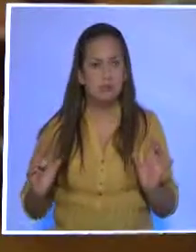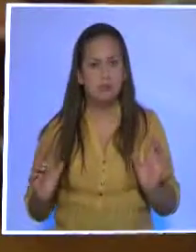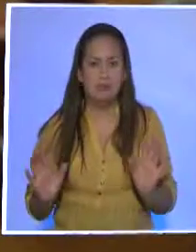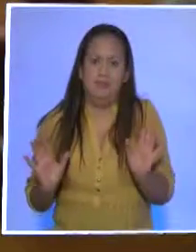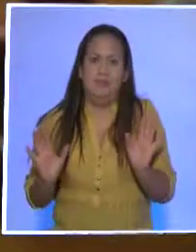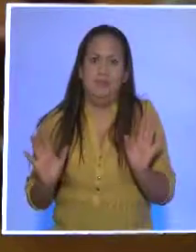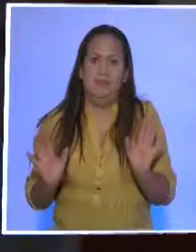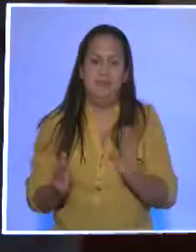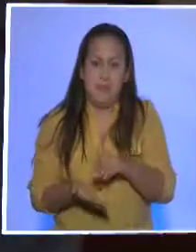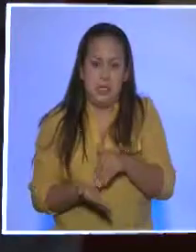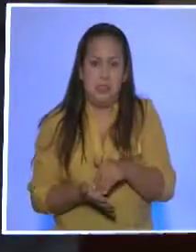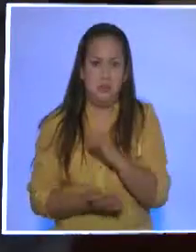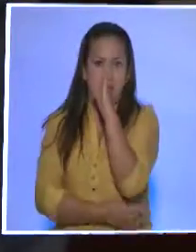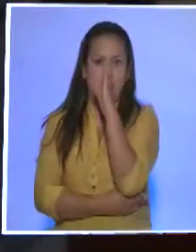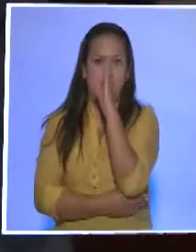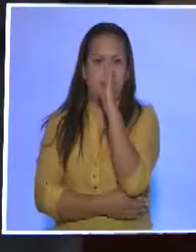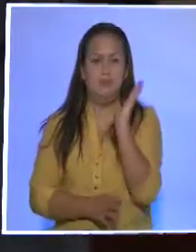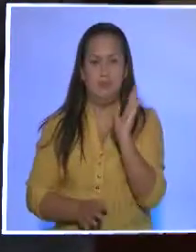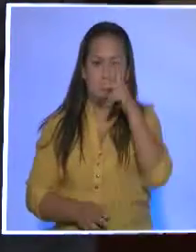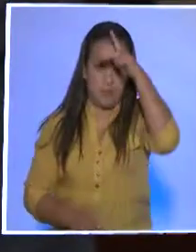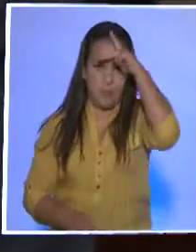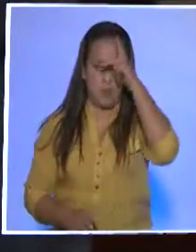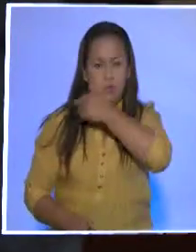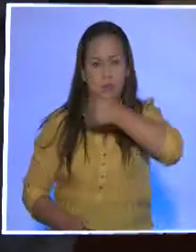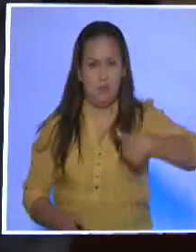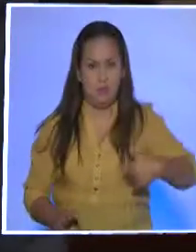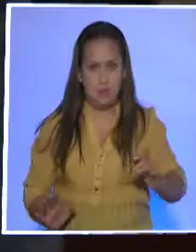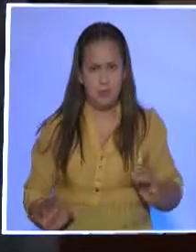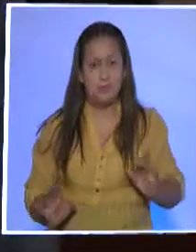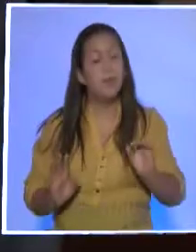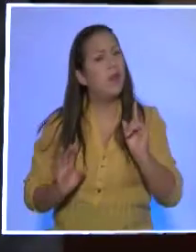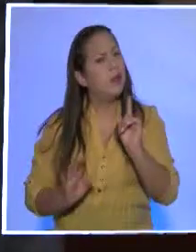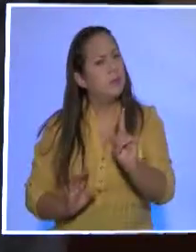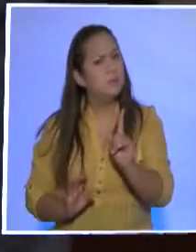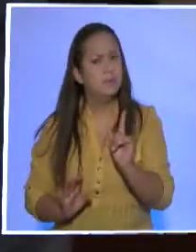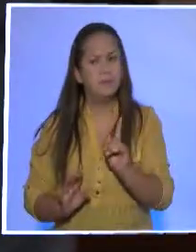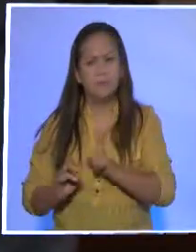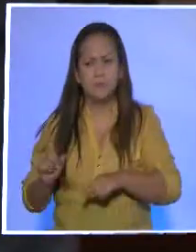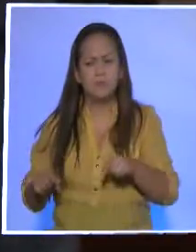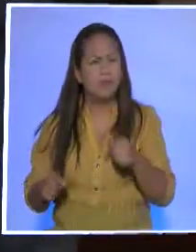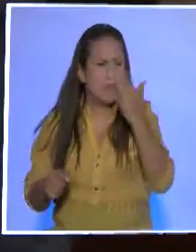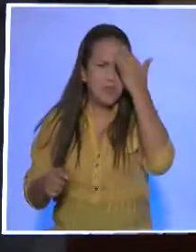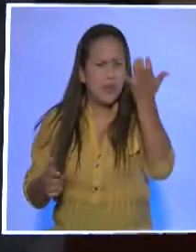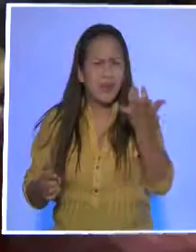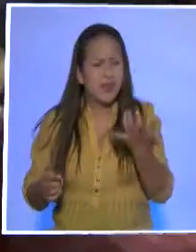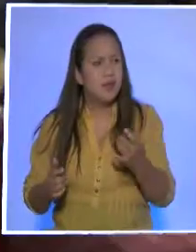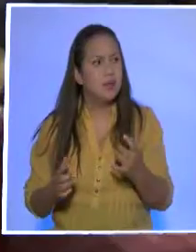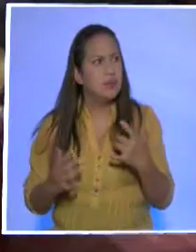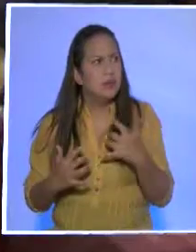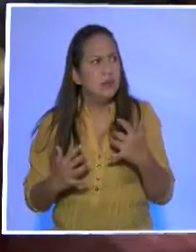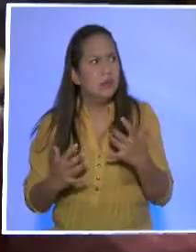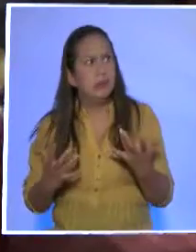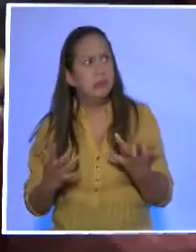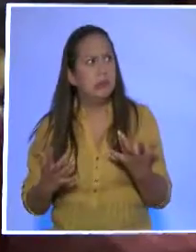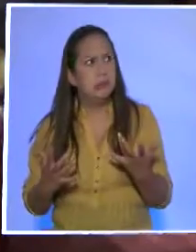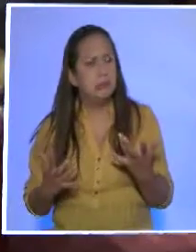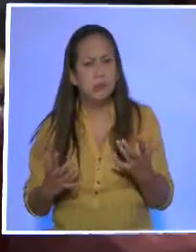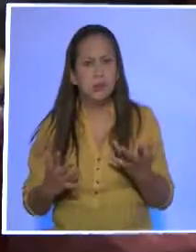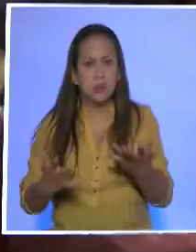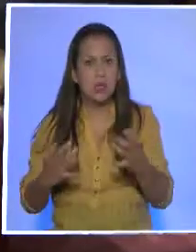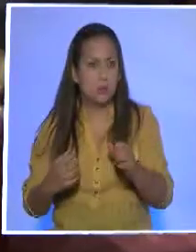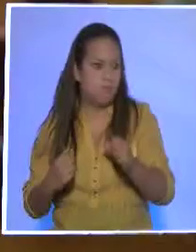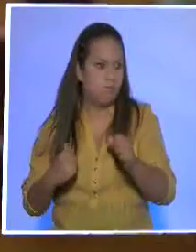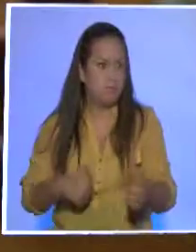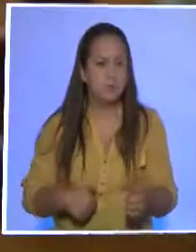la mayoría de los regímenes del continente son del centro desde la izquierda porque ese temor y porque reflexionar sobre el rol de la